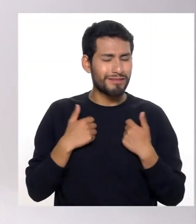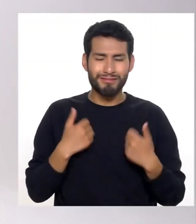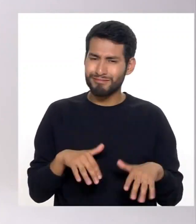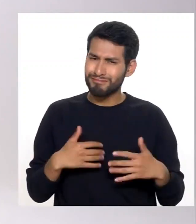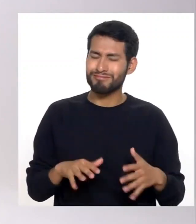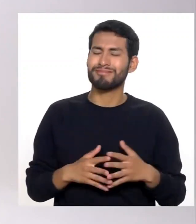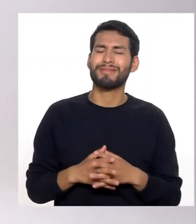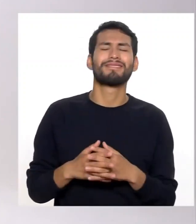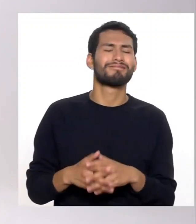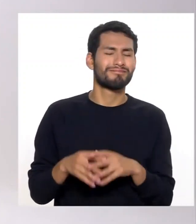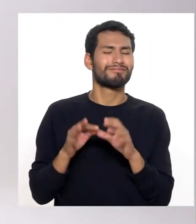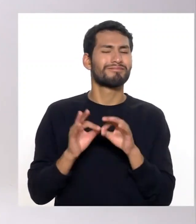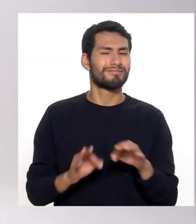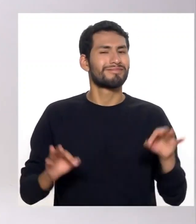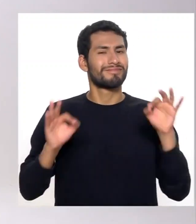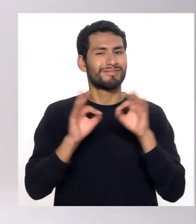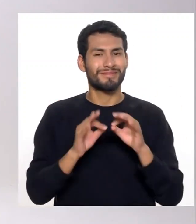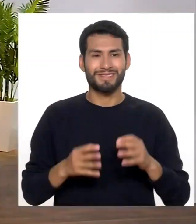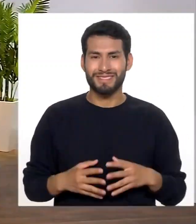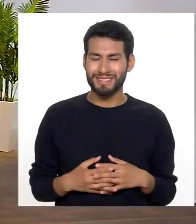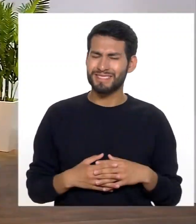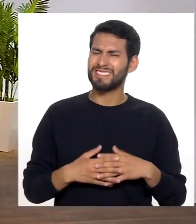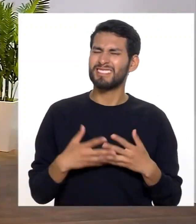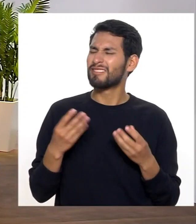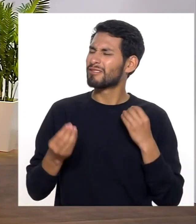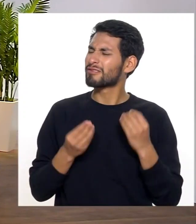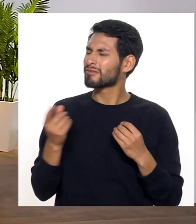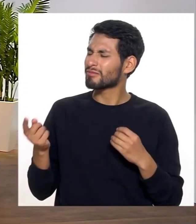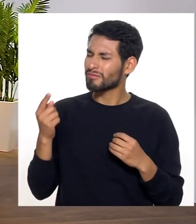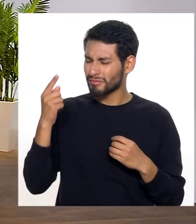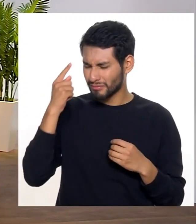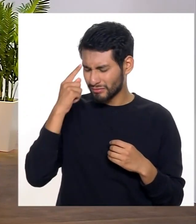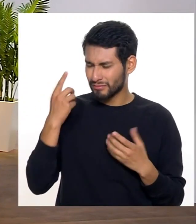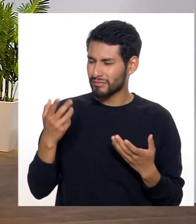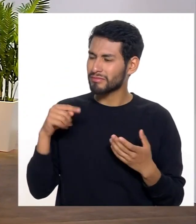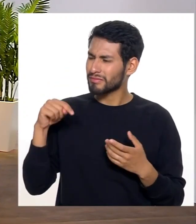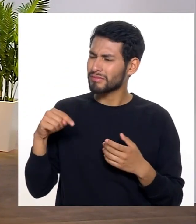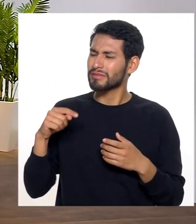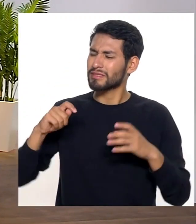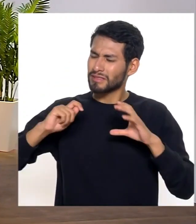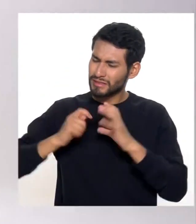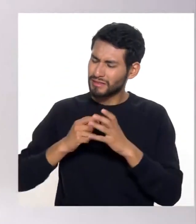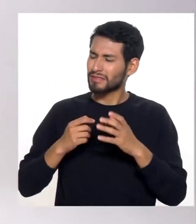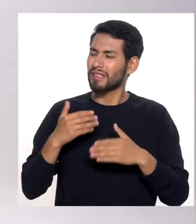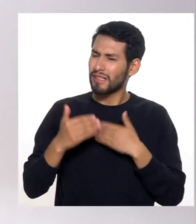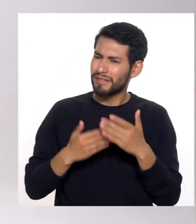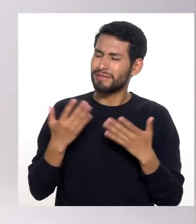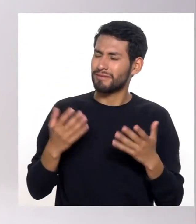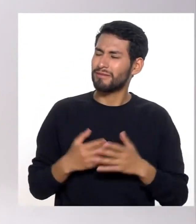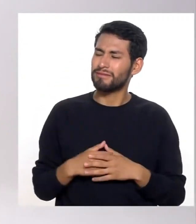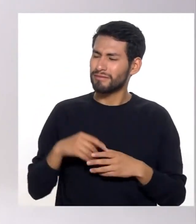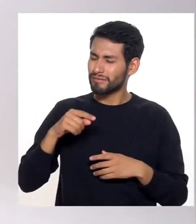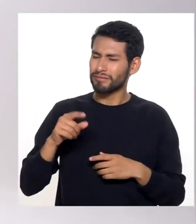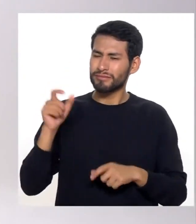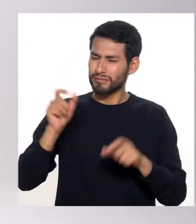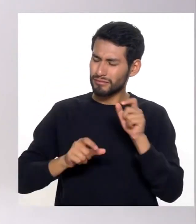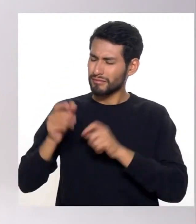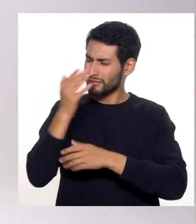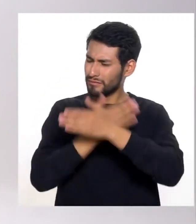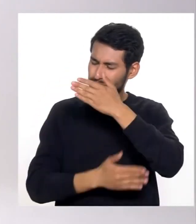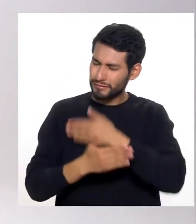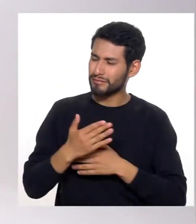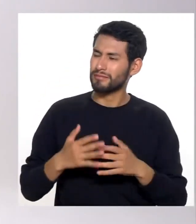es pues algo muy importante. ¿Cómo consideras que mediante esos talleres pues con personas